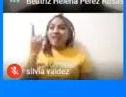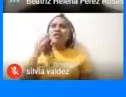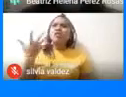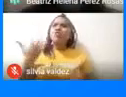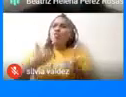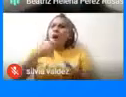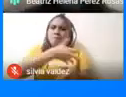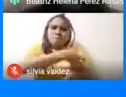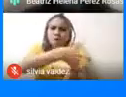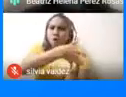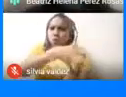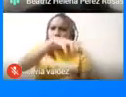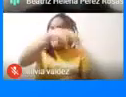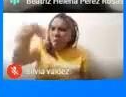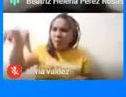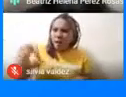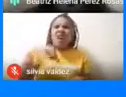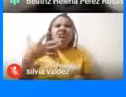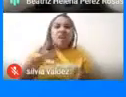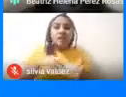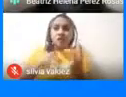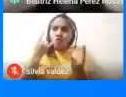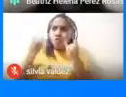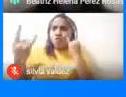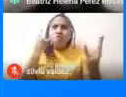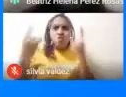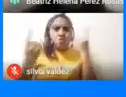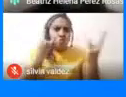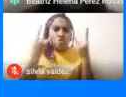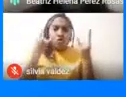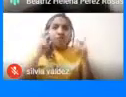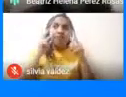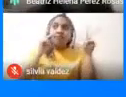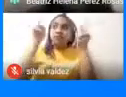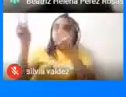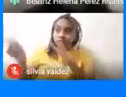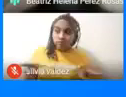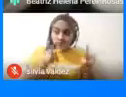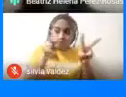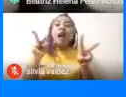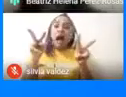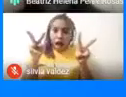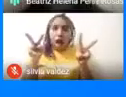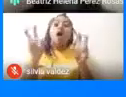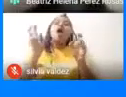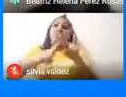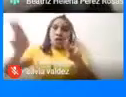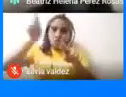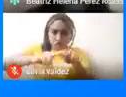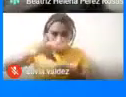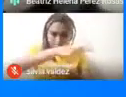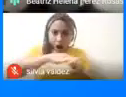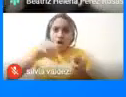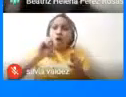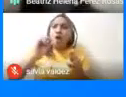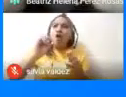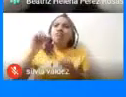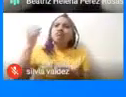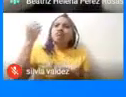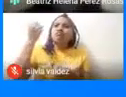potenciales, estoy hablando de esos atractivos tanto físicos del territorio como pueden ser naturales o atributos